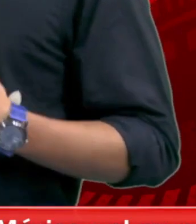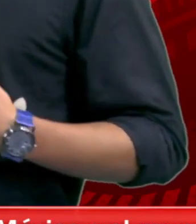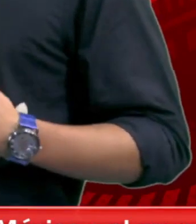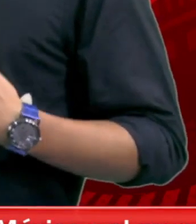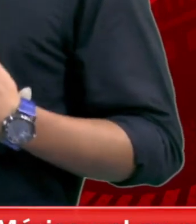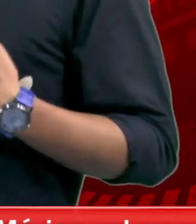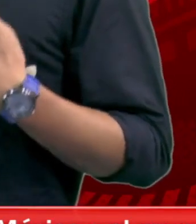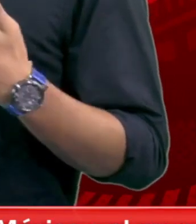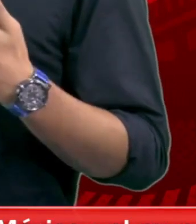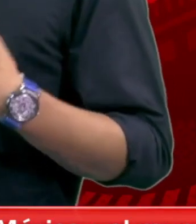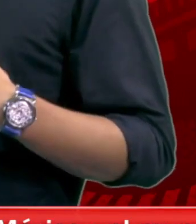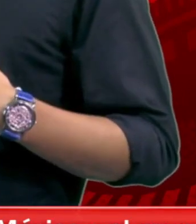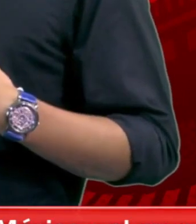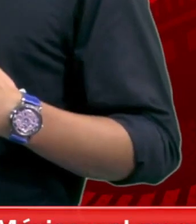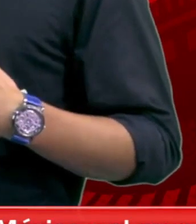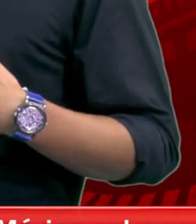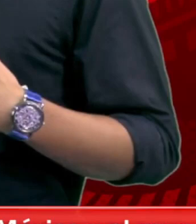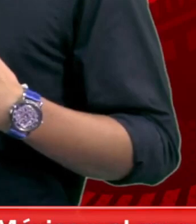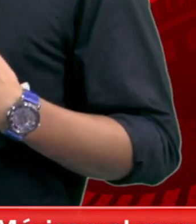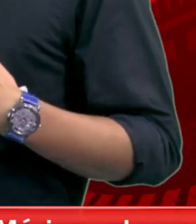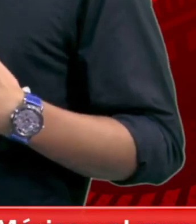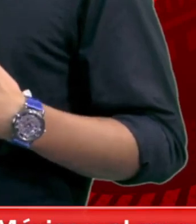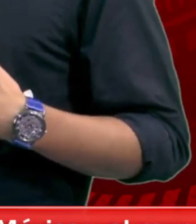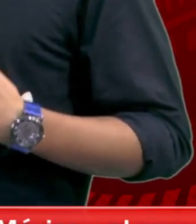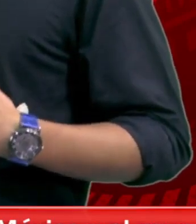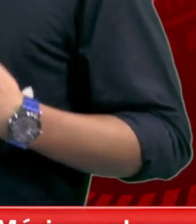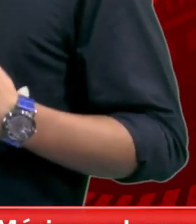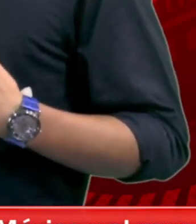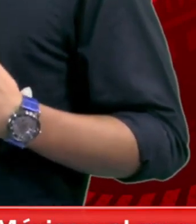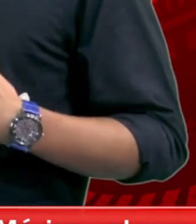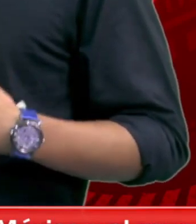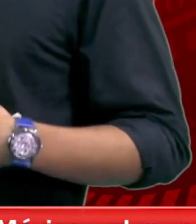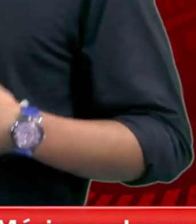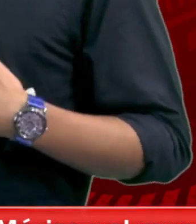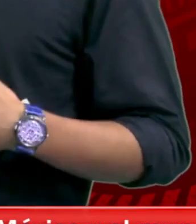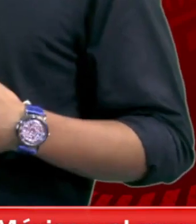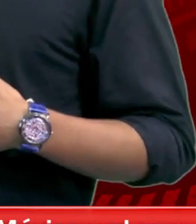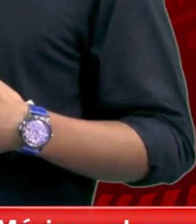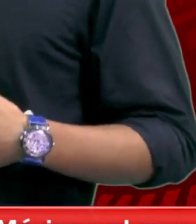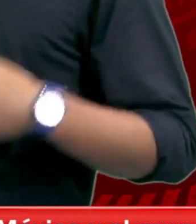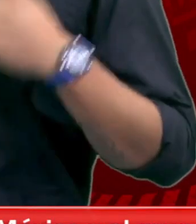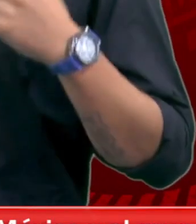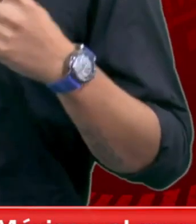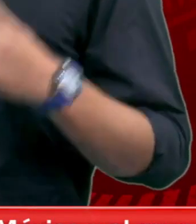la drogadicción en nuestro país, al considerar que ese dinero es